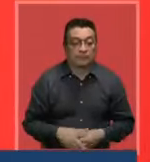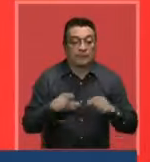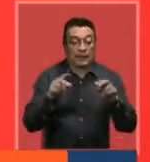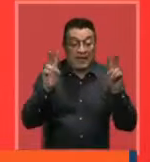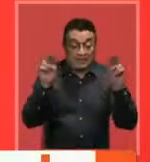a esto mismo es